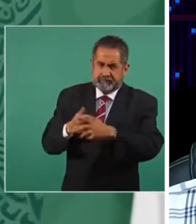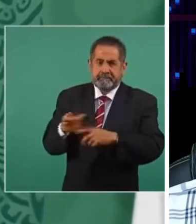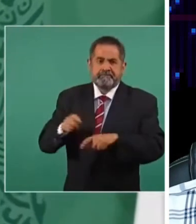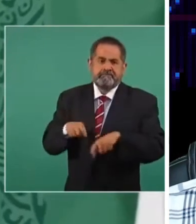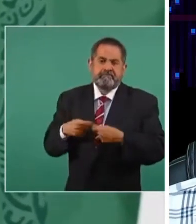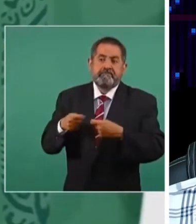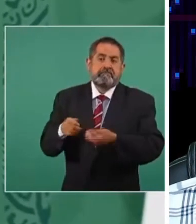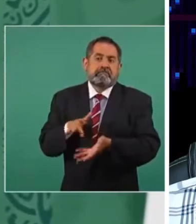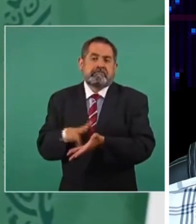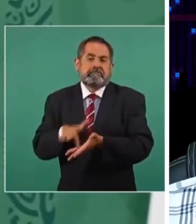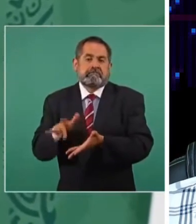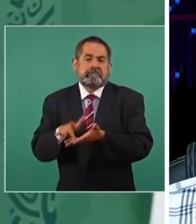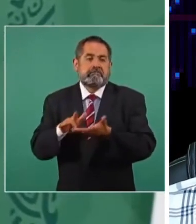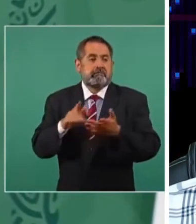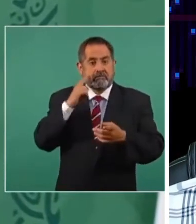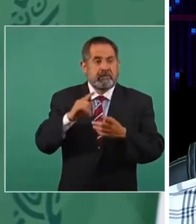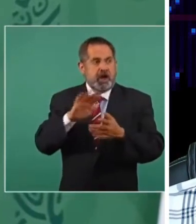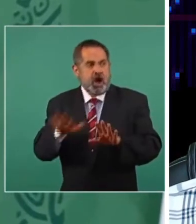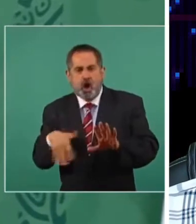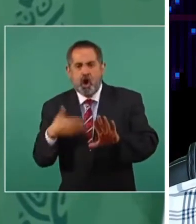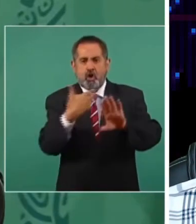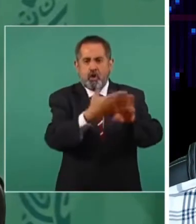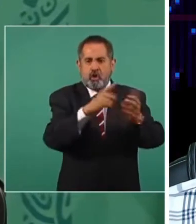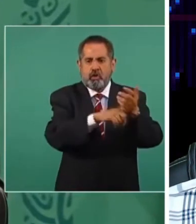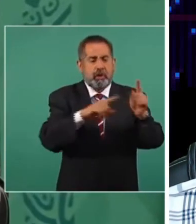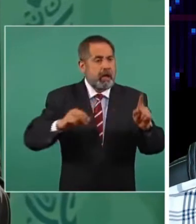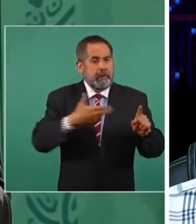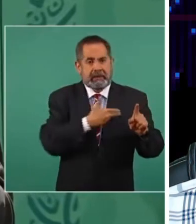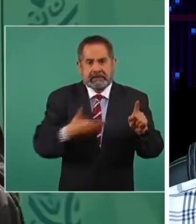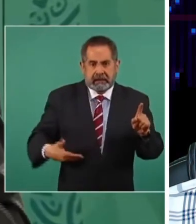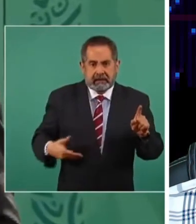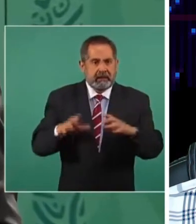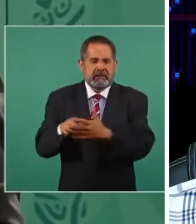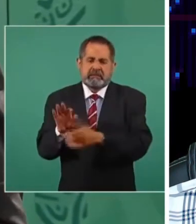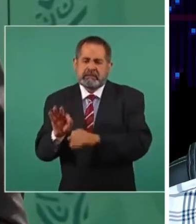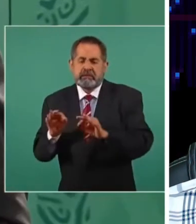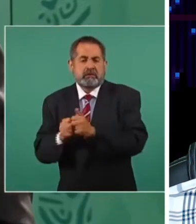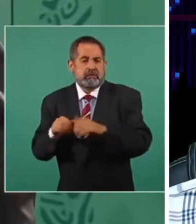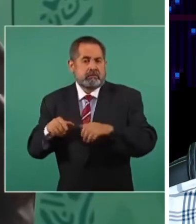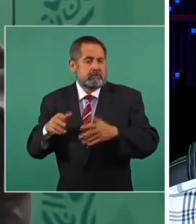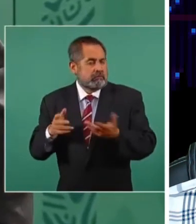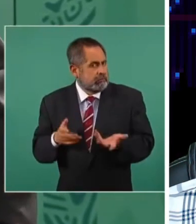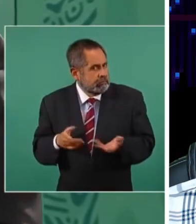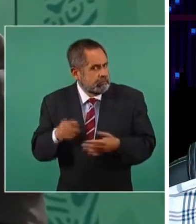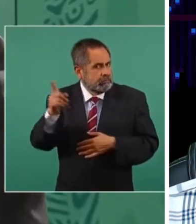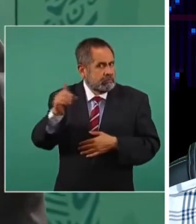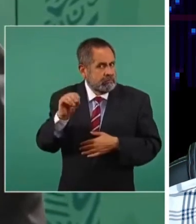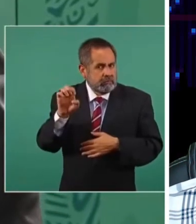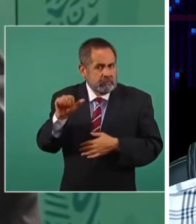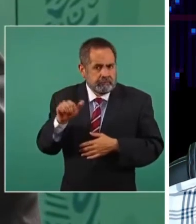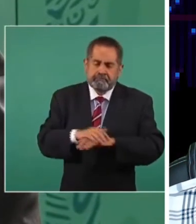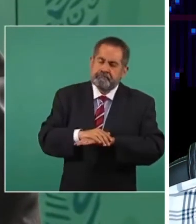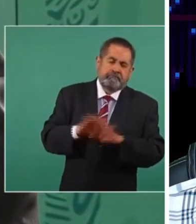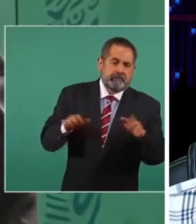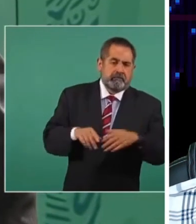prácticamente un golpe en un país con una vida democrática ininterrumpida en los últimos años. Entonces, nuestra opinión sobre